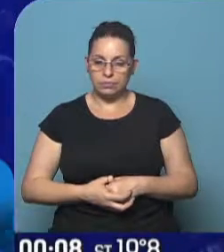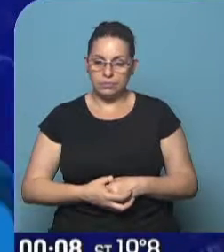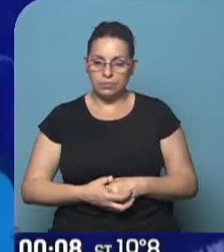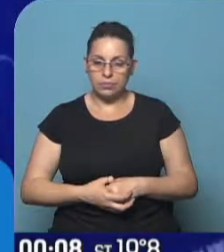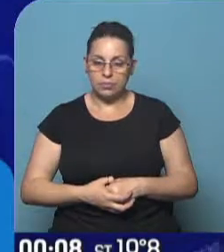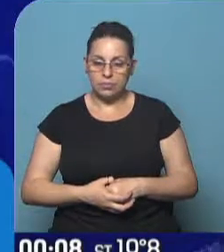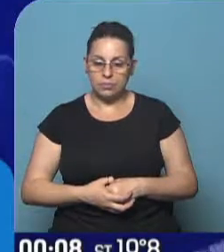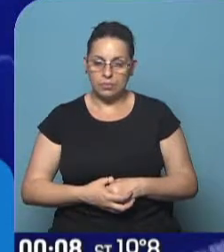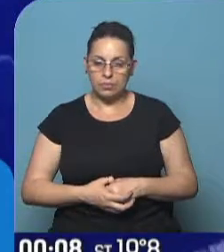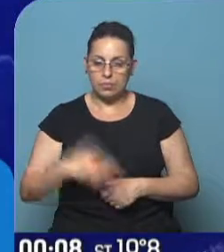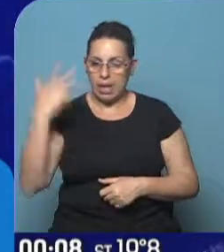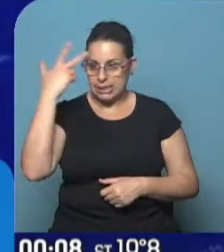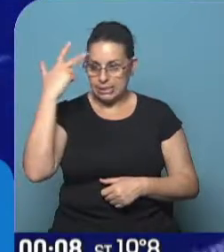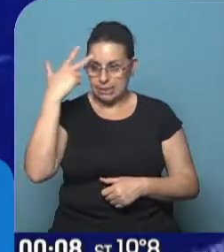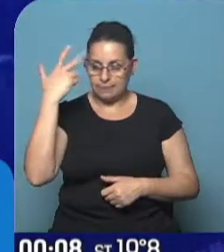Lionel Messi.